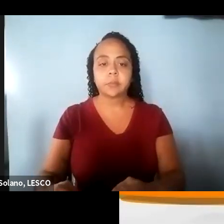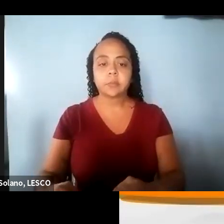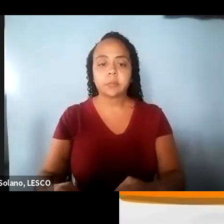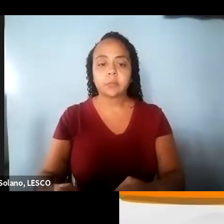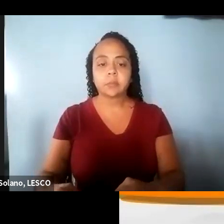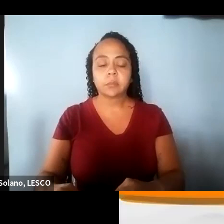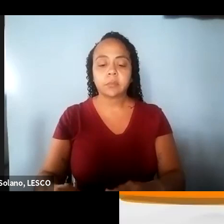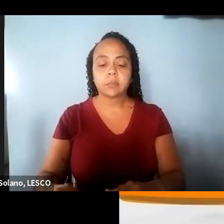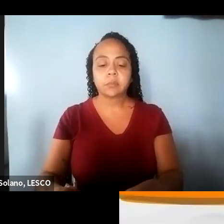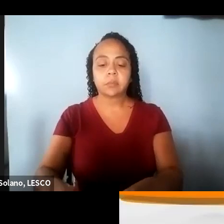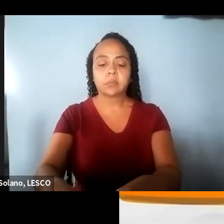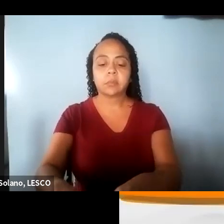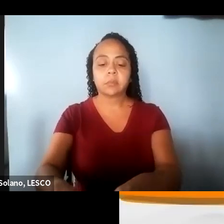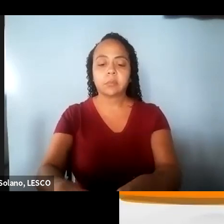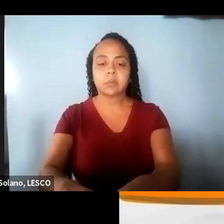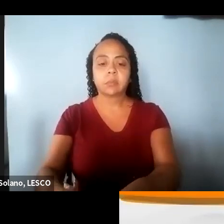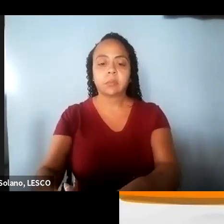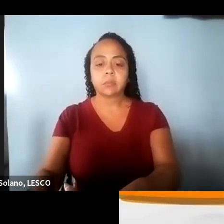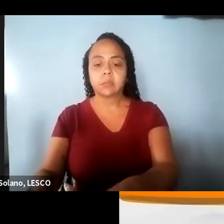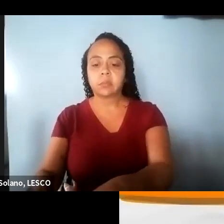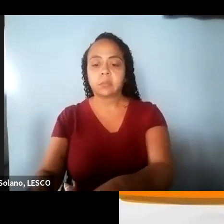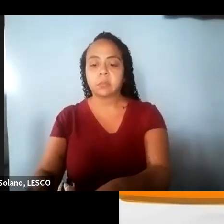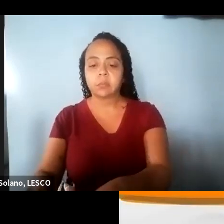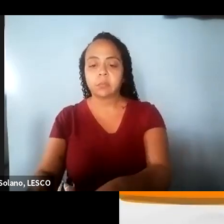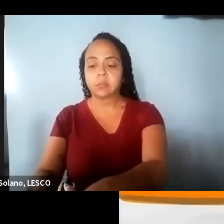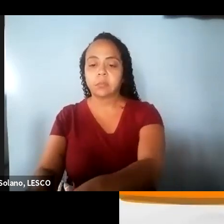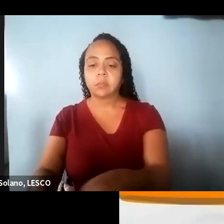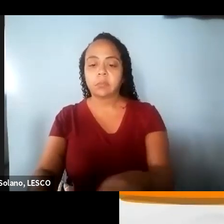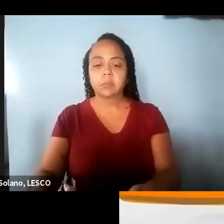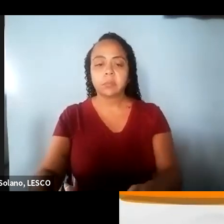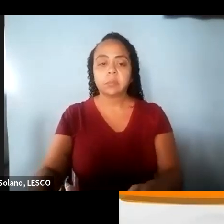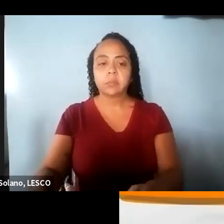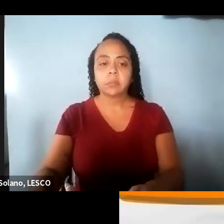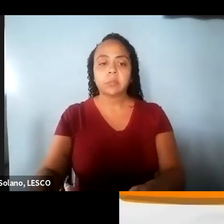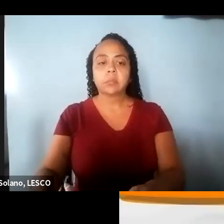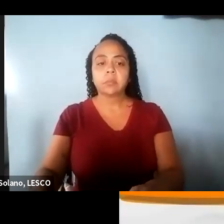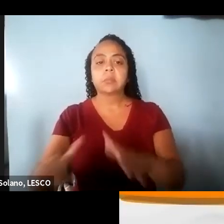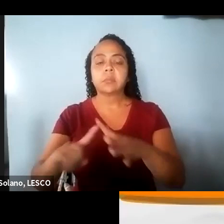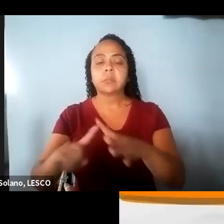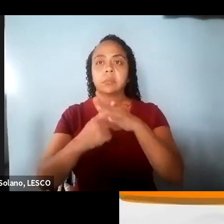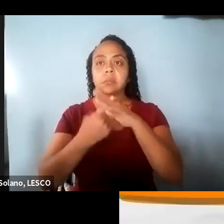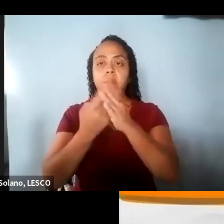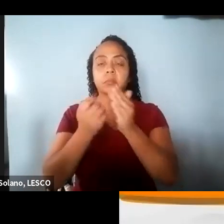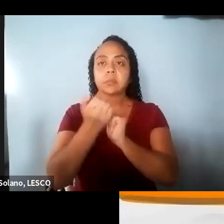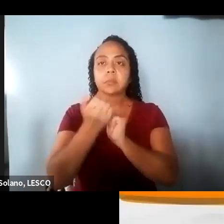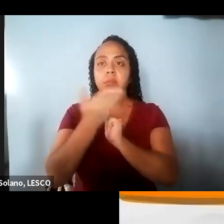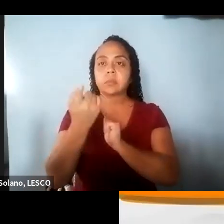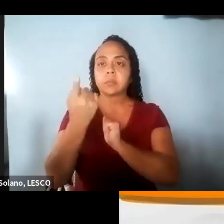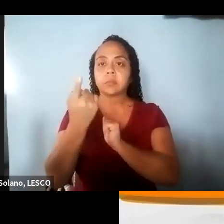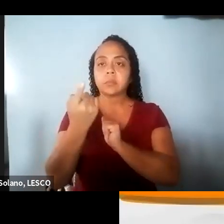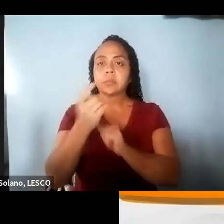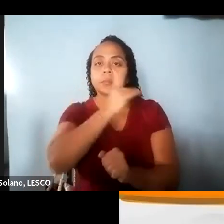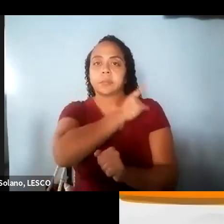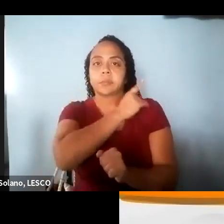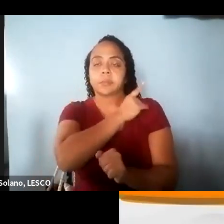arrancamos con este diálogo y arrancamos con la abuela arenas de emitida director de la oficina